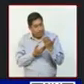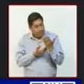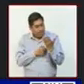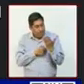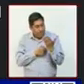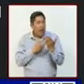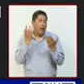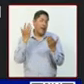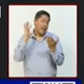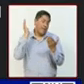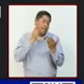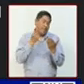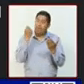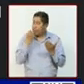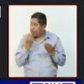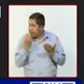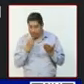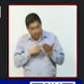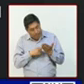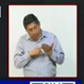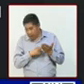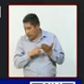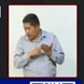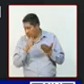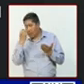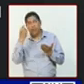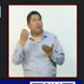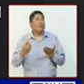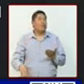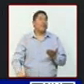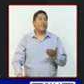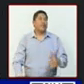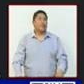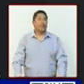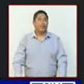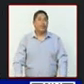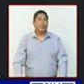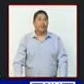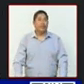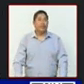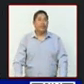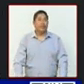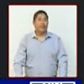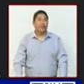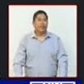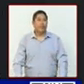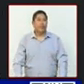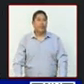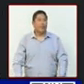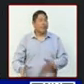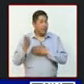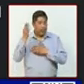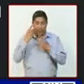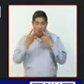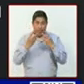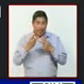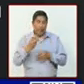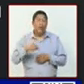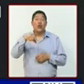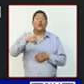QR de un carnet de vacunación, el cual una vez escaneando el código